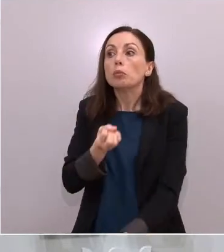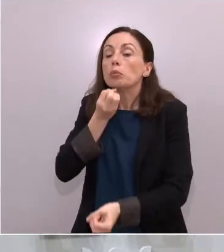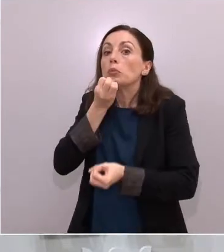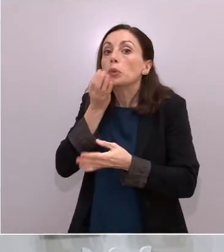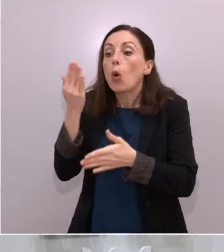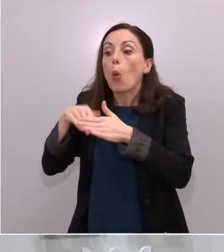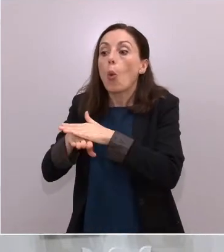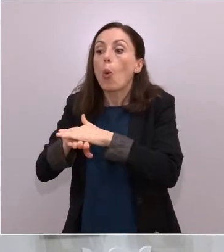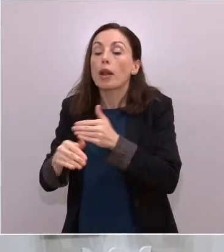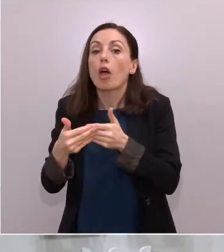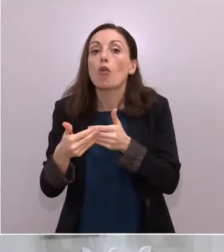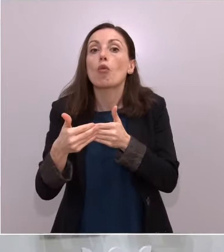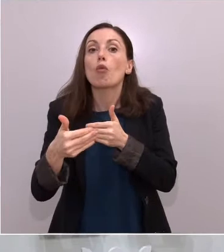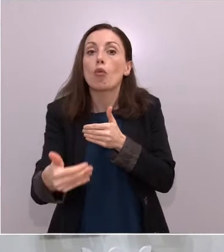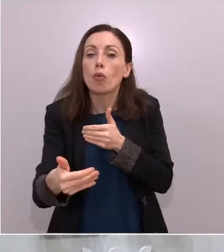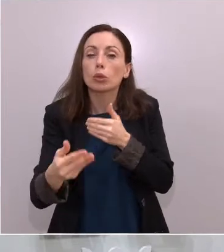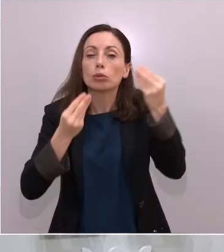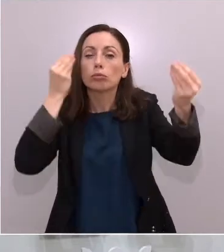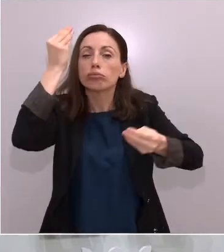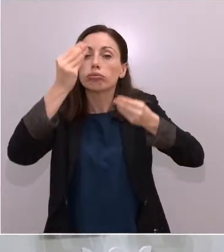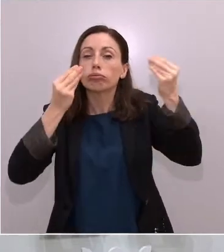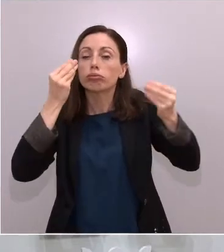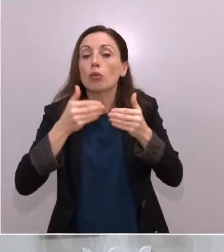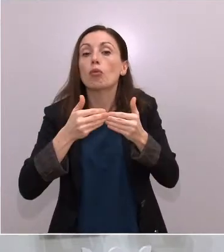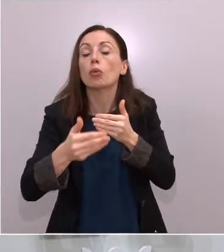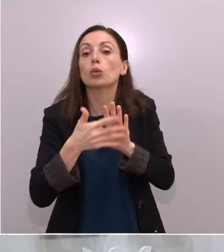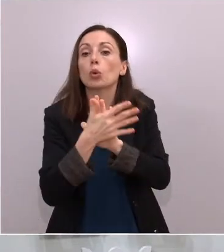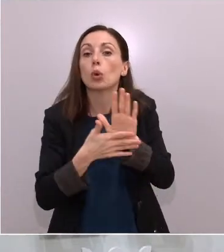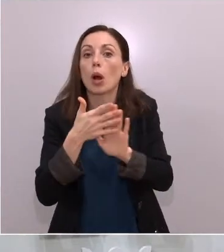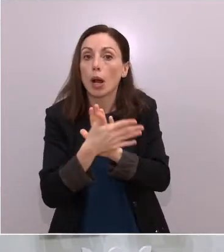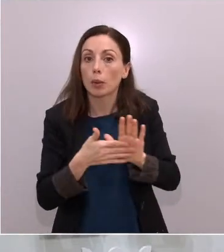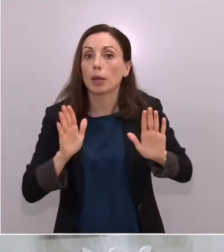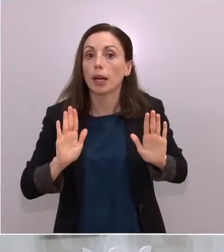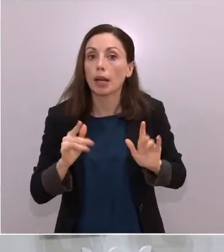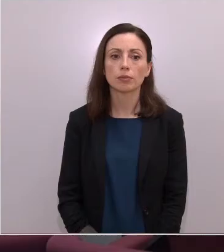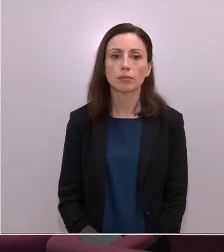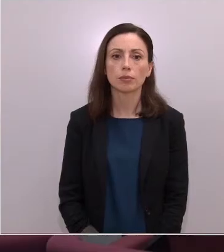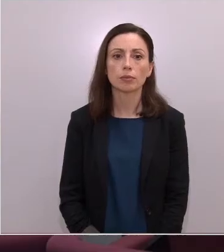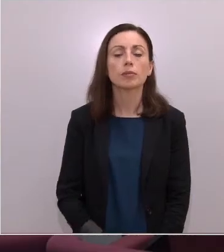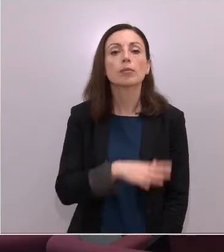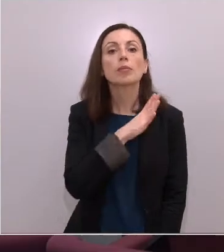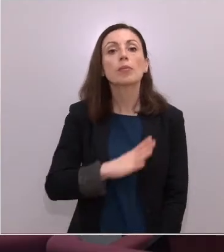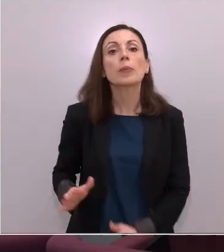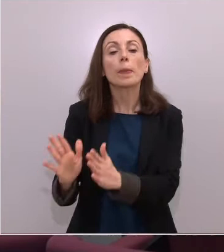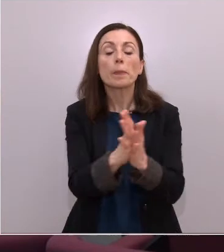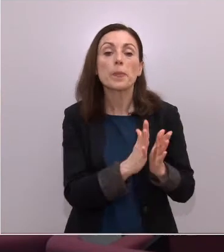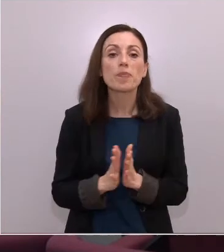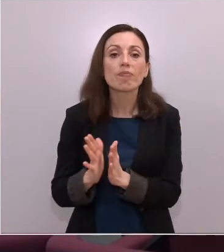se la ha guardado para poder recogerla en esa hoja de ruta que anuncien. Mientras los